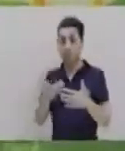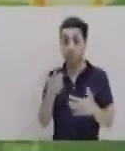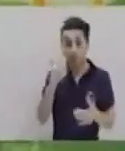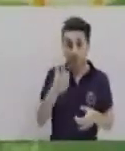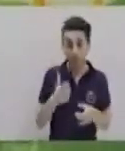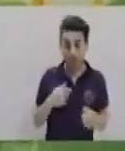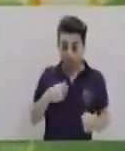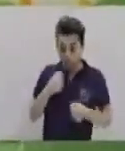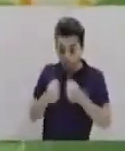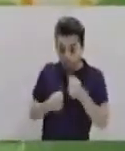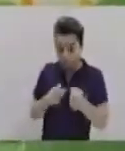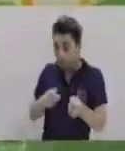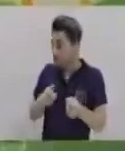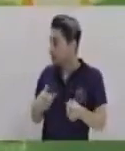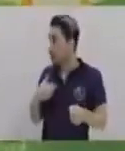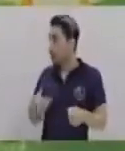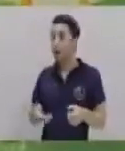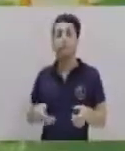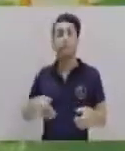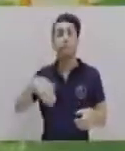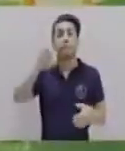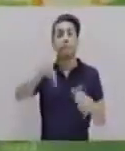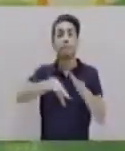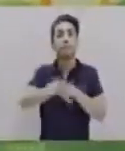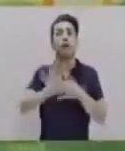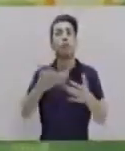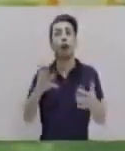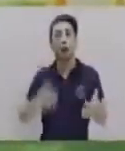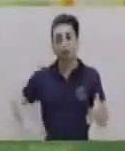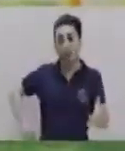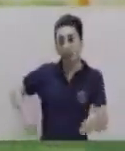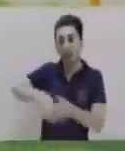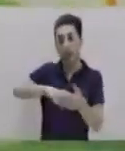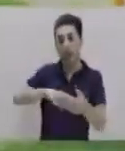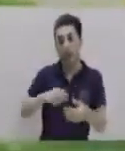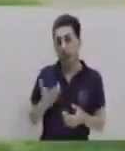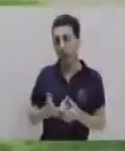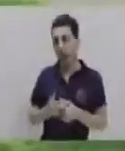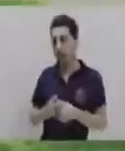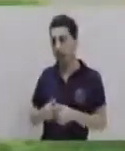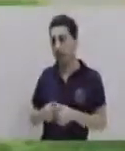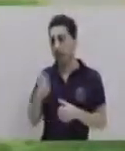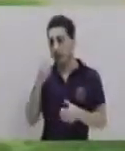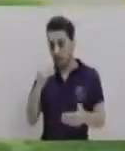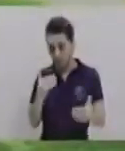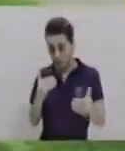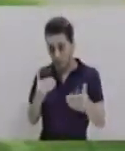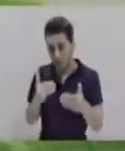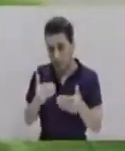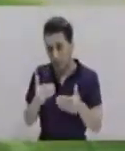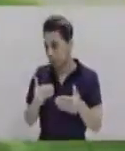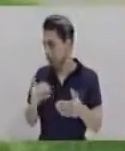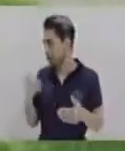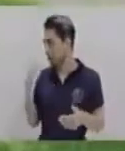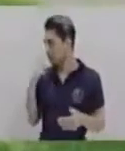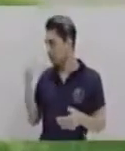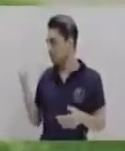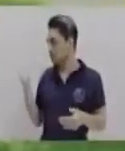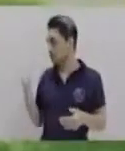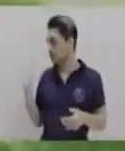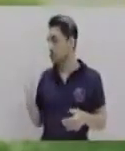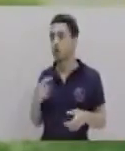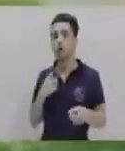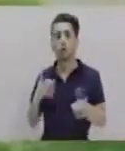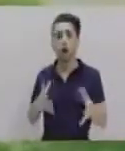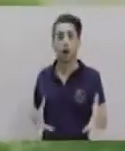luego hacia el perfil cambiado con el pie que yo le voy a pegar. Acá hay una fase de aproximación que